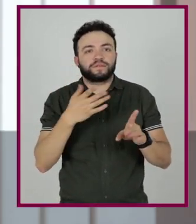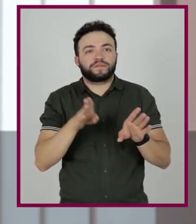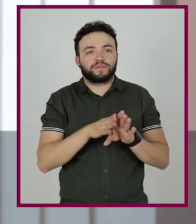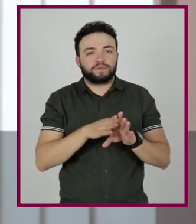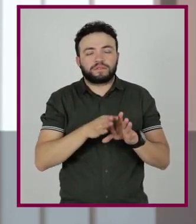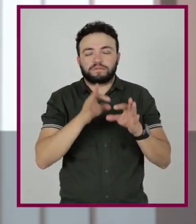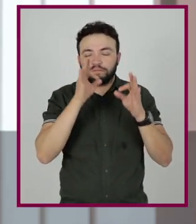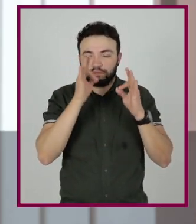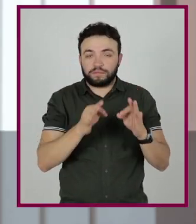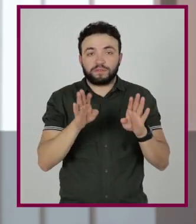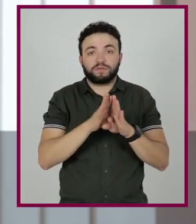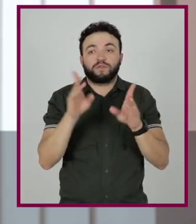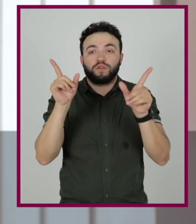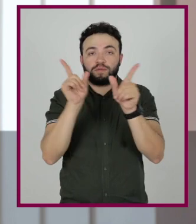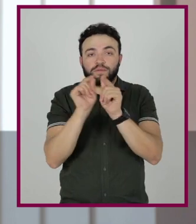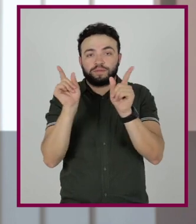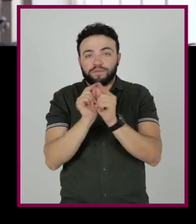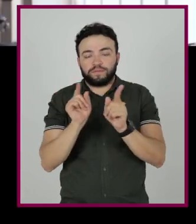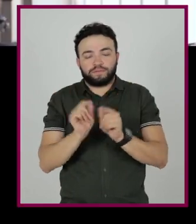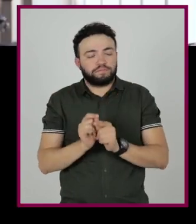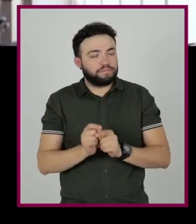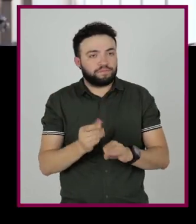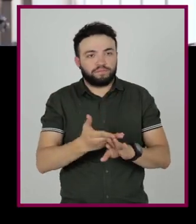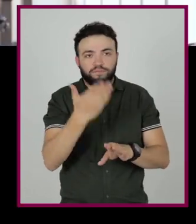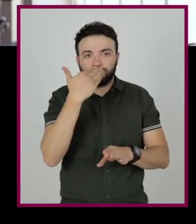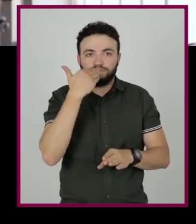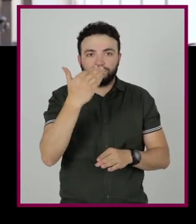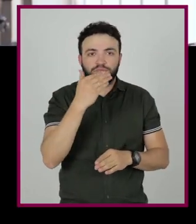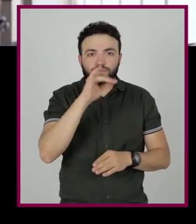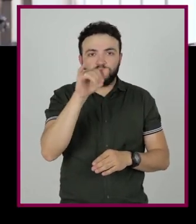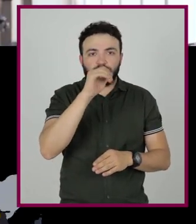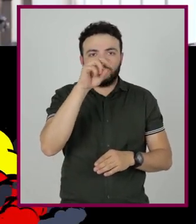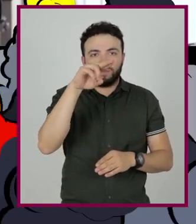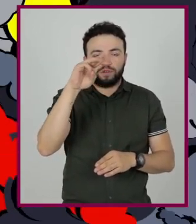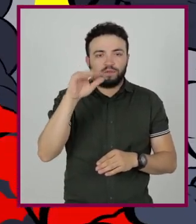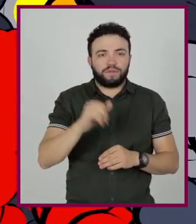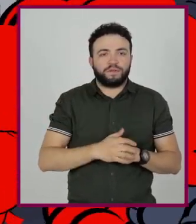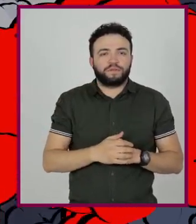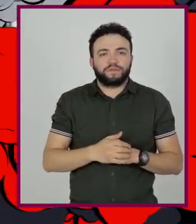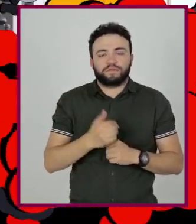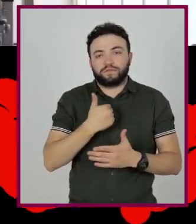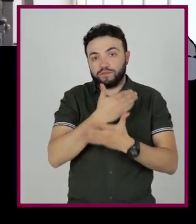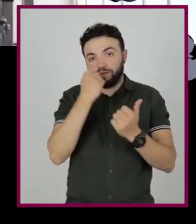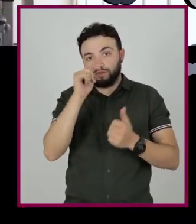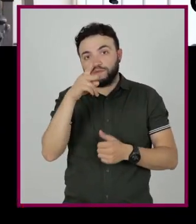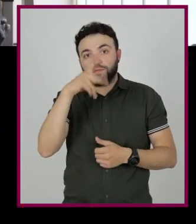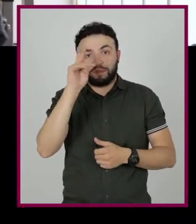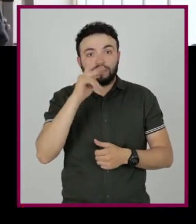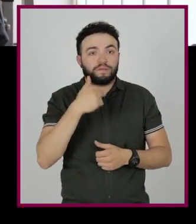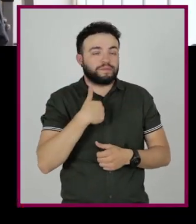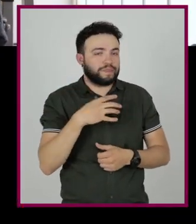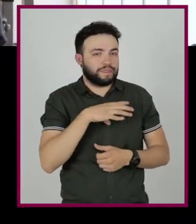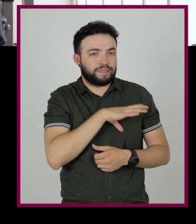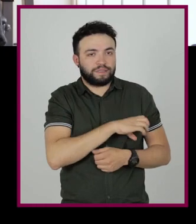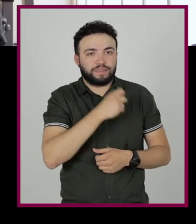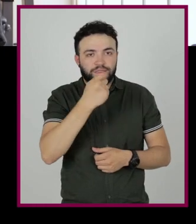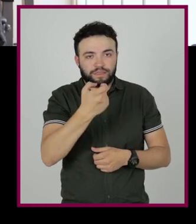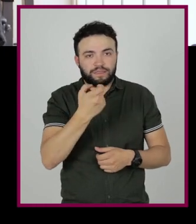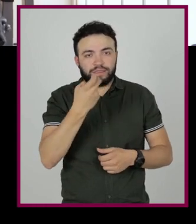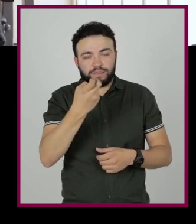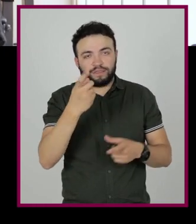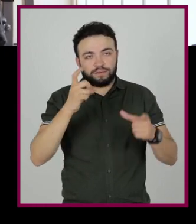que cuenta como perfectamente resumido. Elemental, mi querido Juanma. No sé tú, pero a mí me encantó